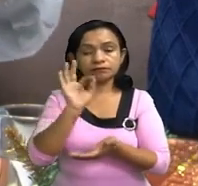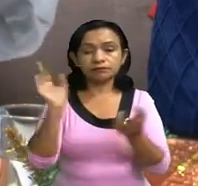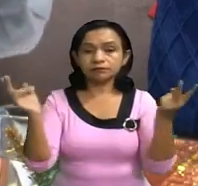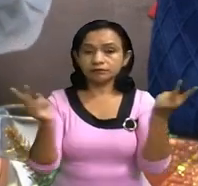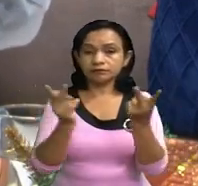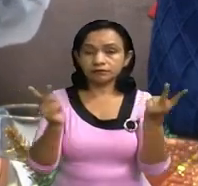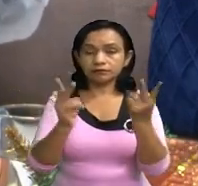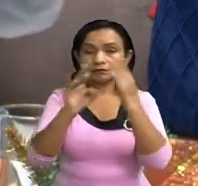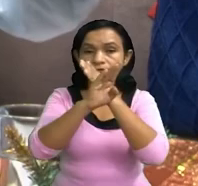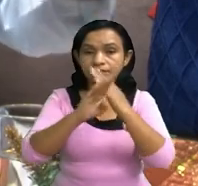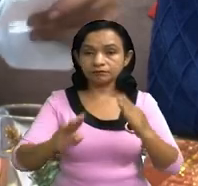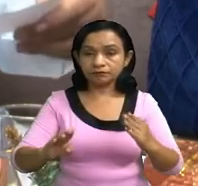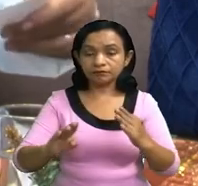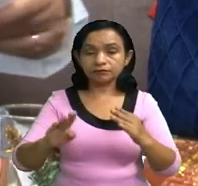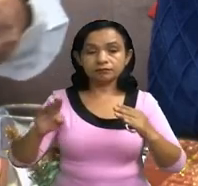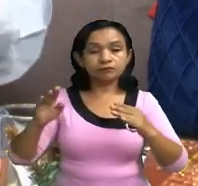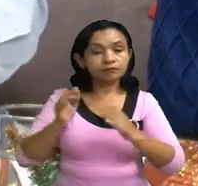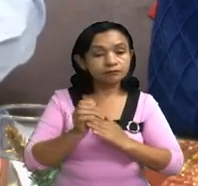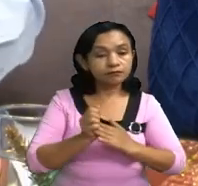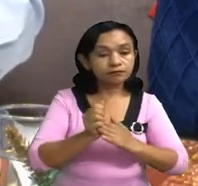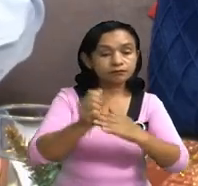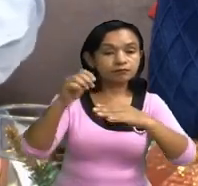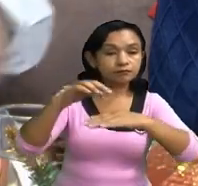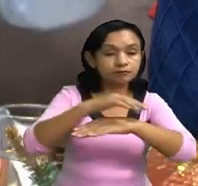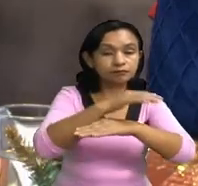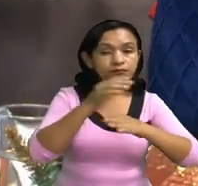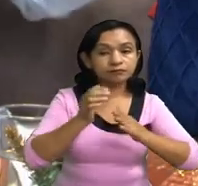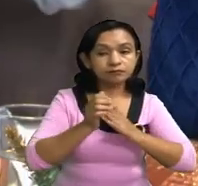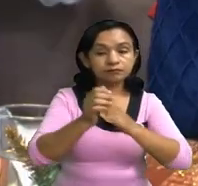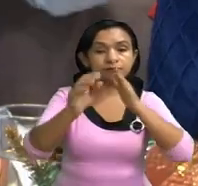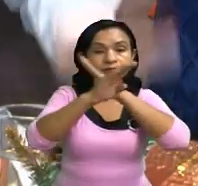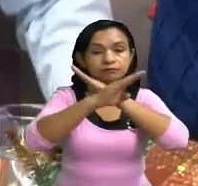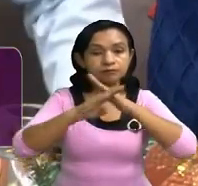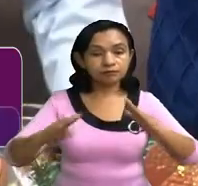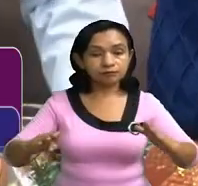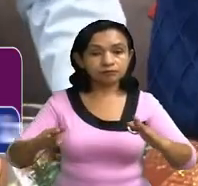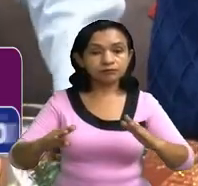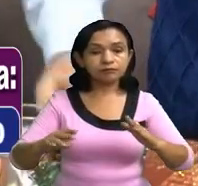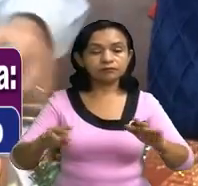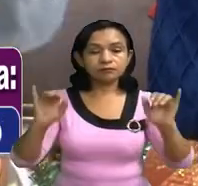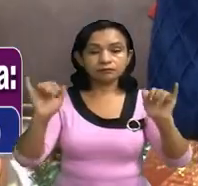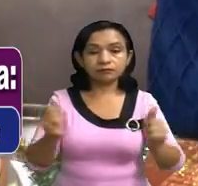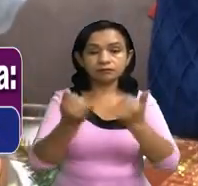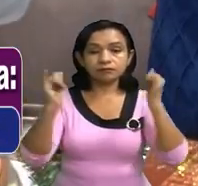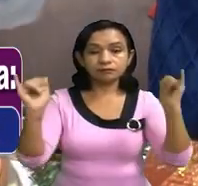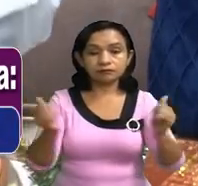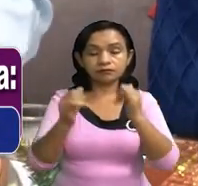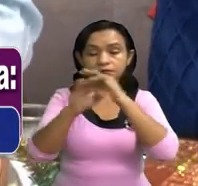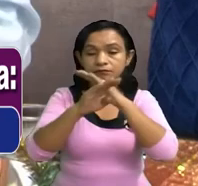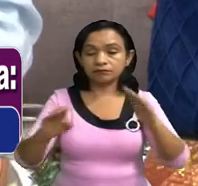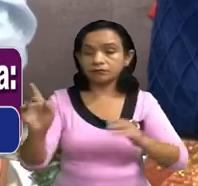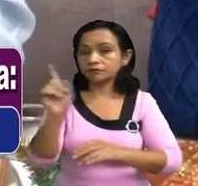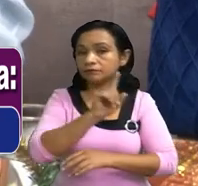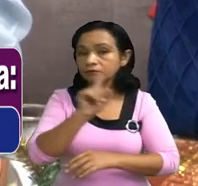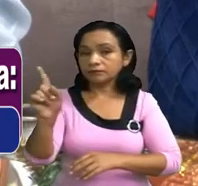vivir, un camino a seguir. Por eso, con la paz no se